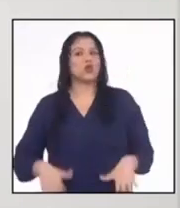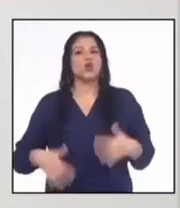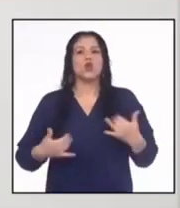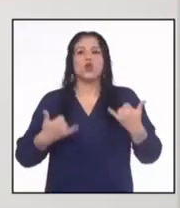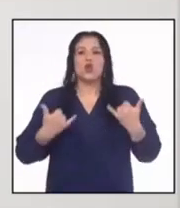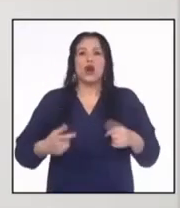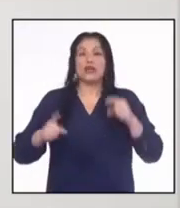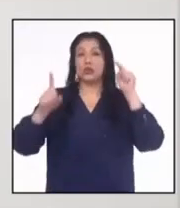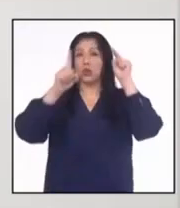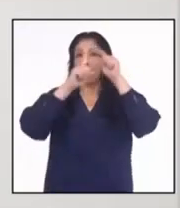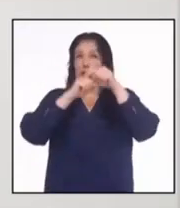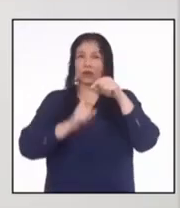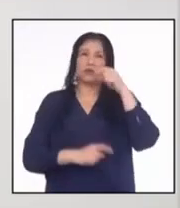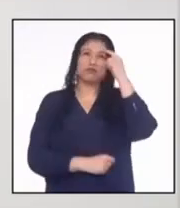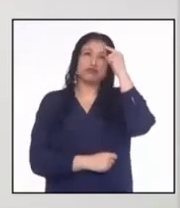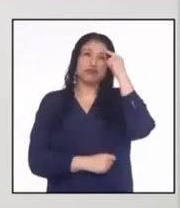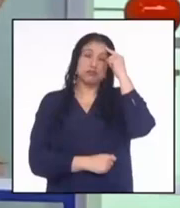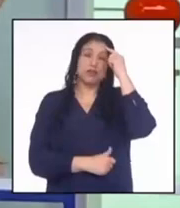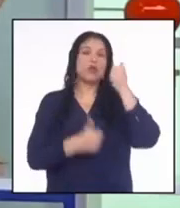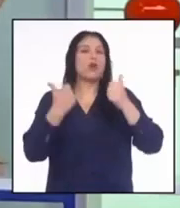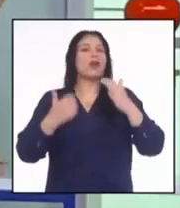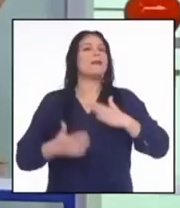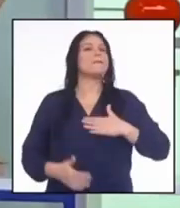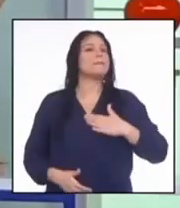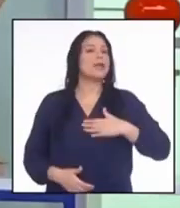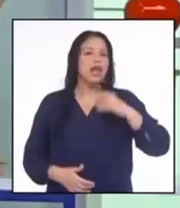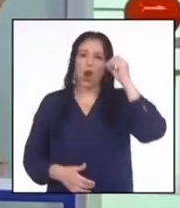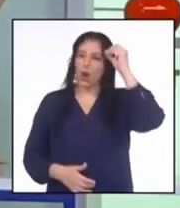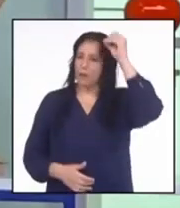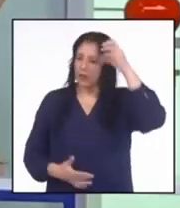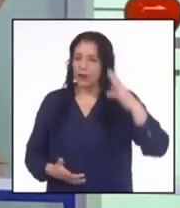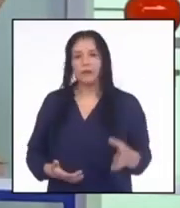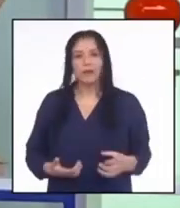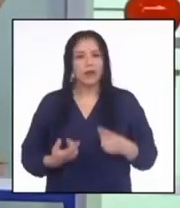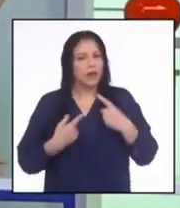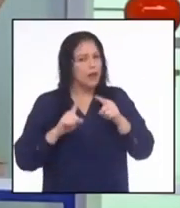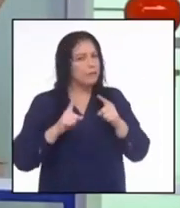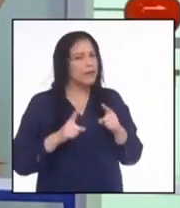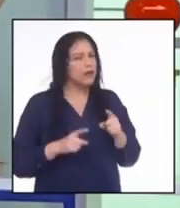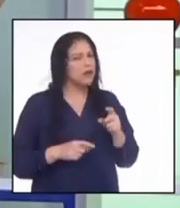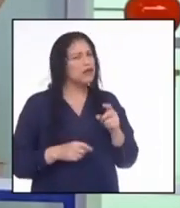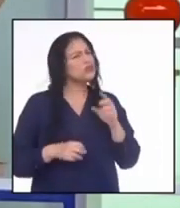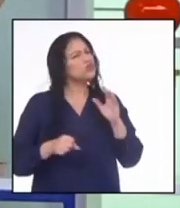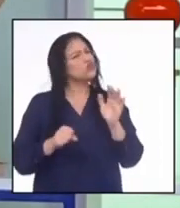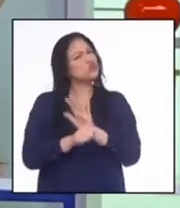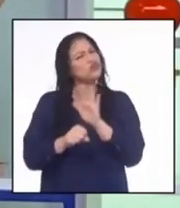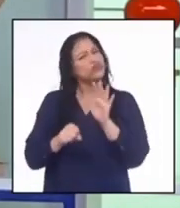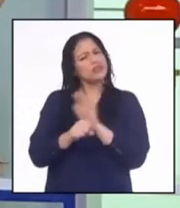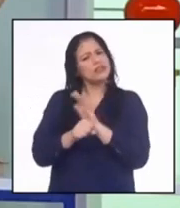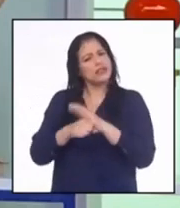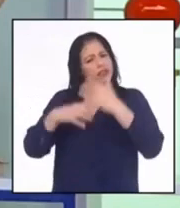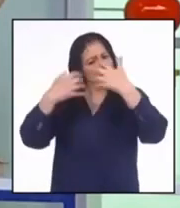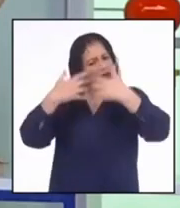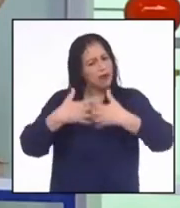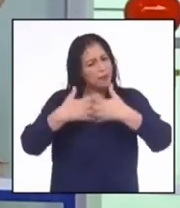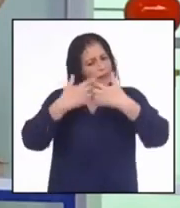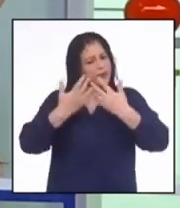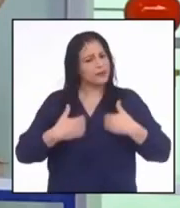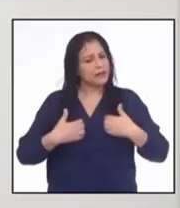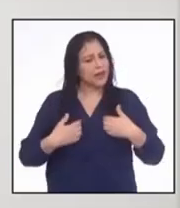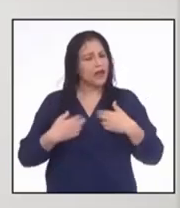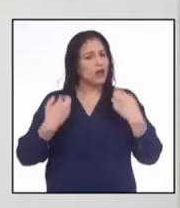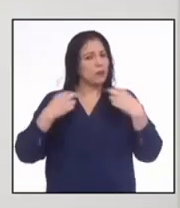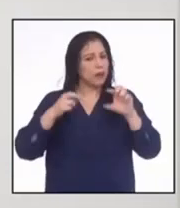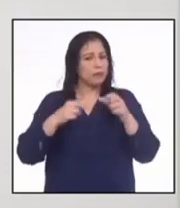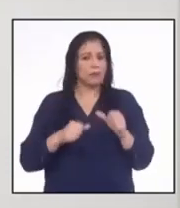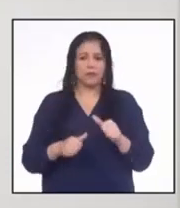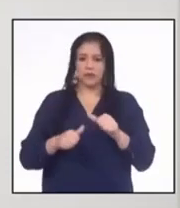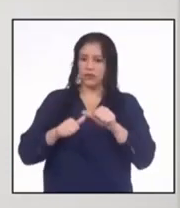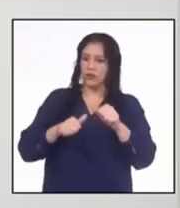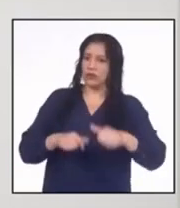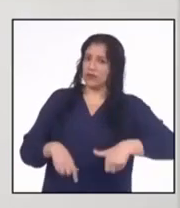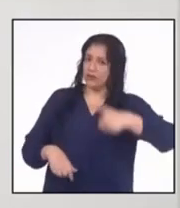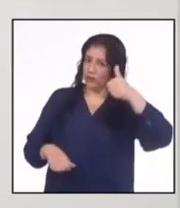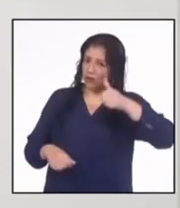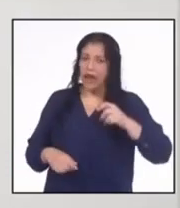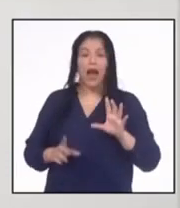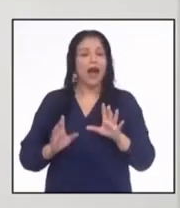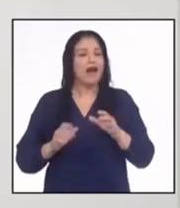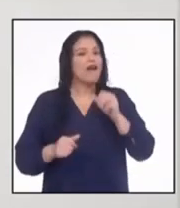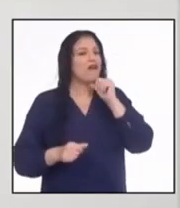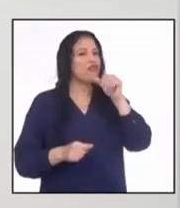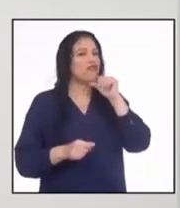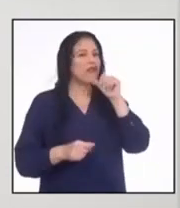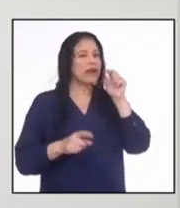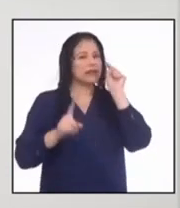importante para pensar y tomar posición. Pero profesora, ¿es suficiente que la empresa tenga los permisos de las autoridades? Justo falta un